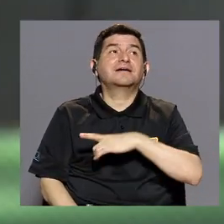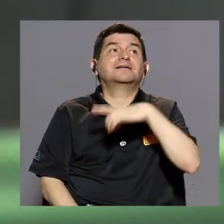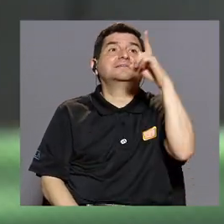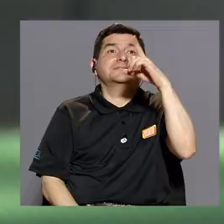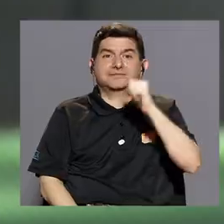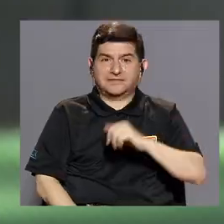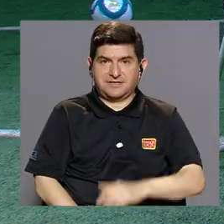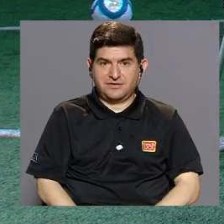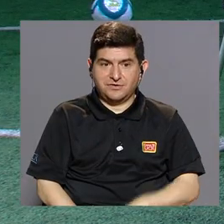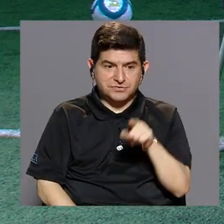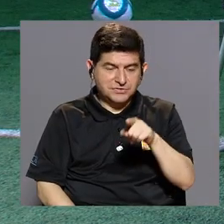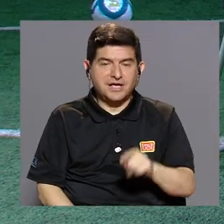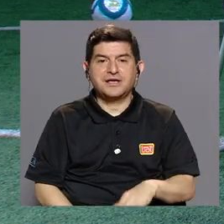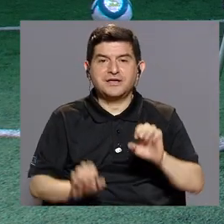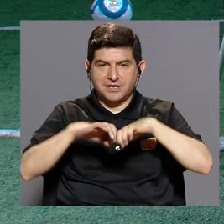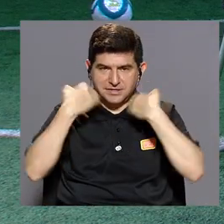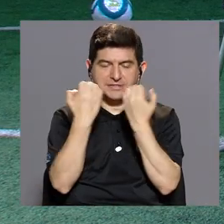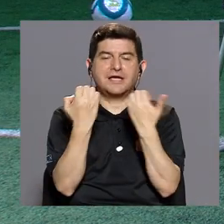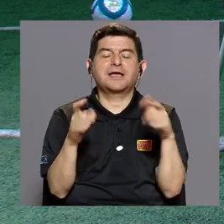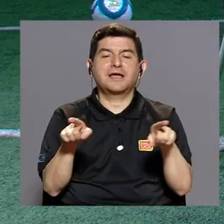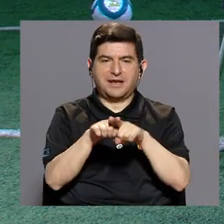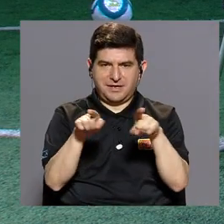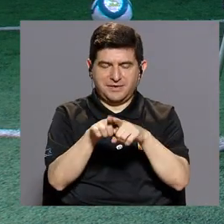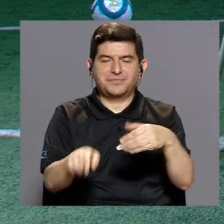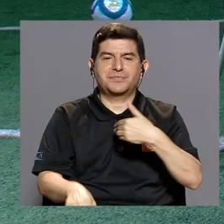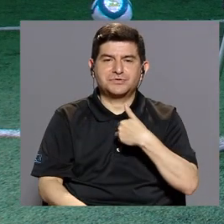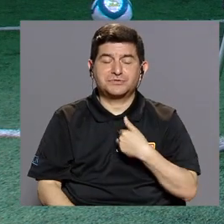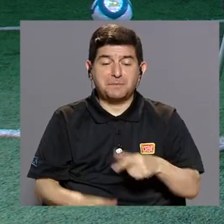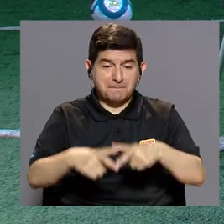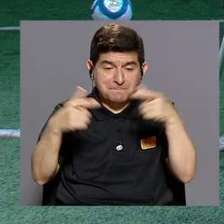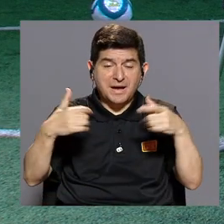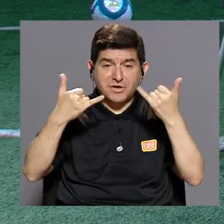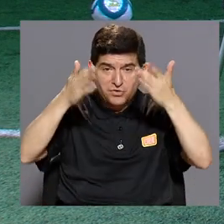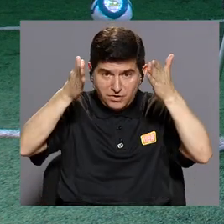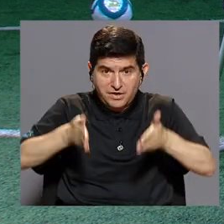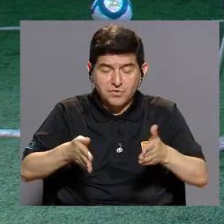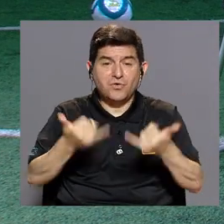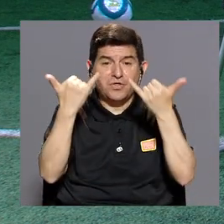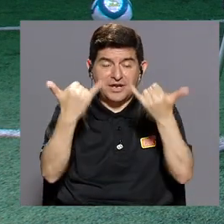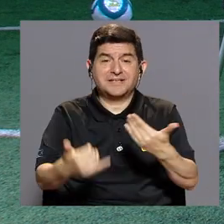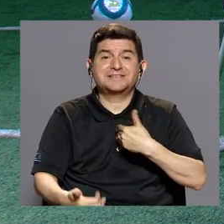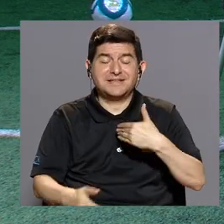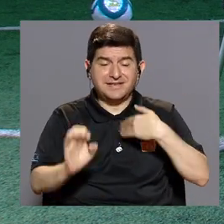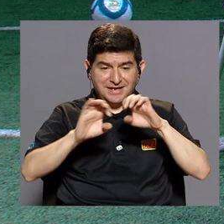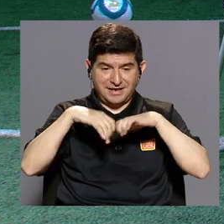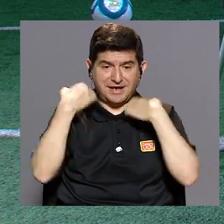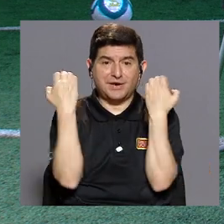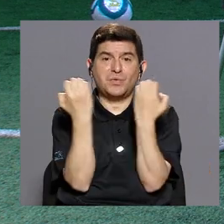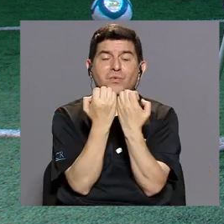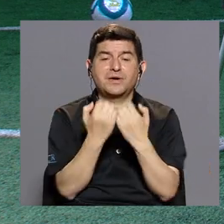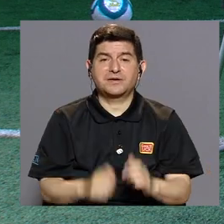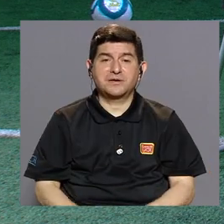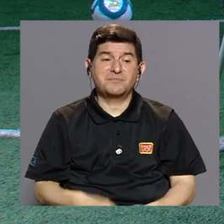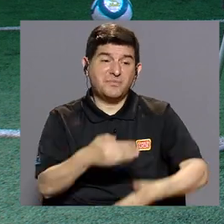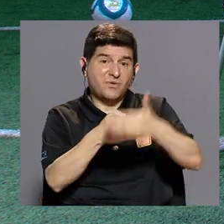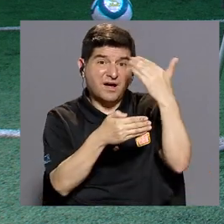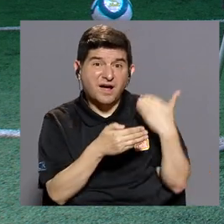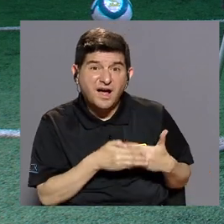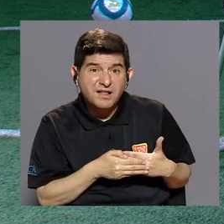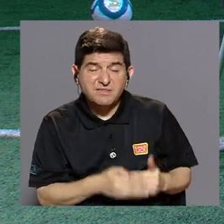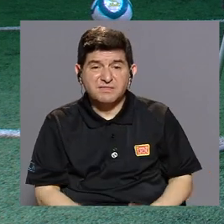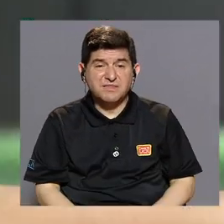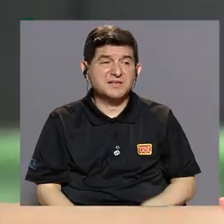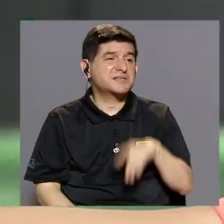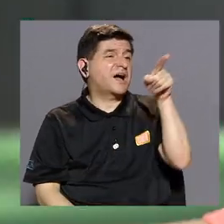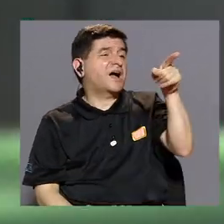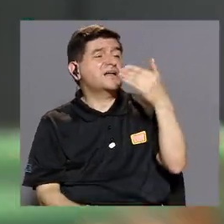a Dios lo están viviendo sus equipos también, porque la mayoría de jugadoras ya tiene el equipo establecido. Antes era,